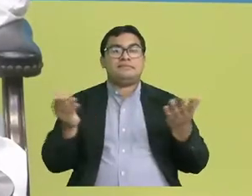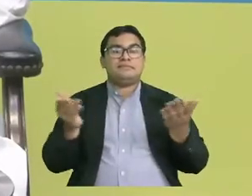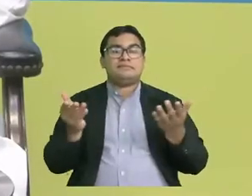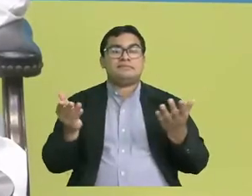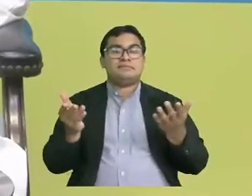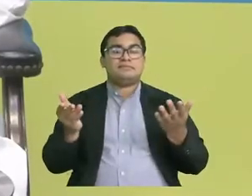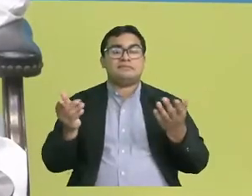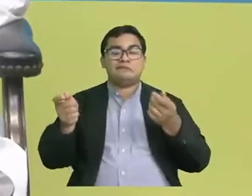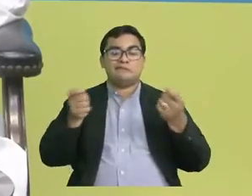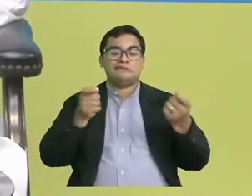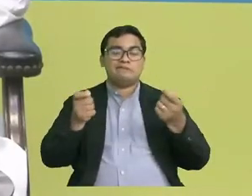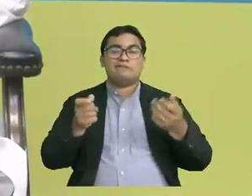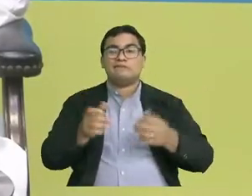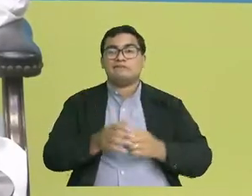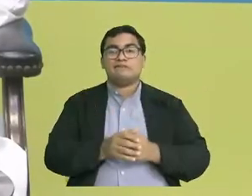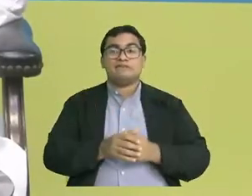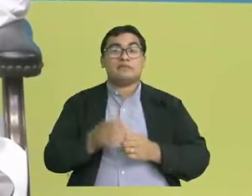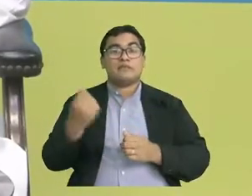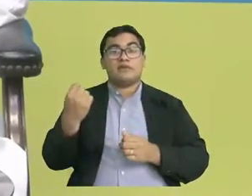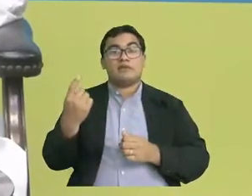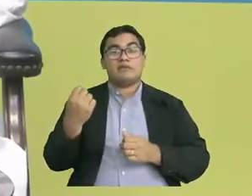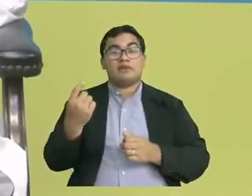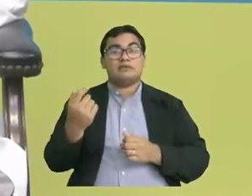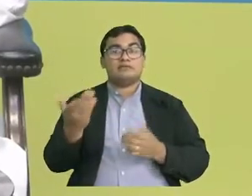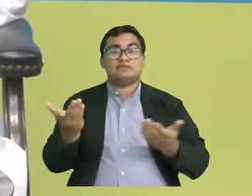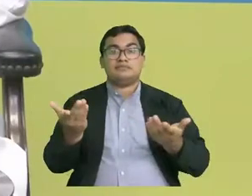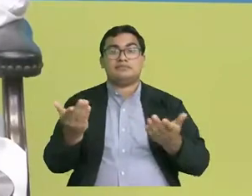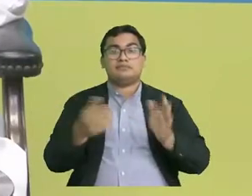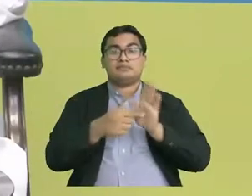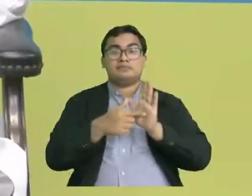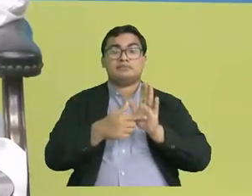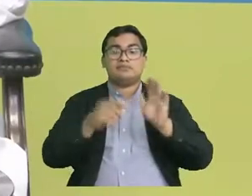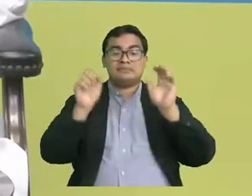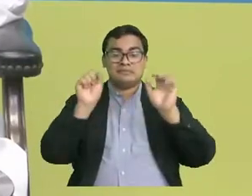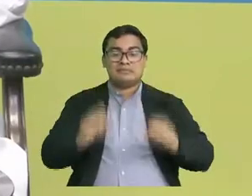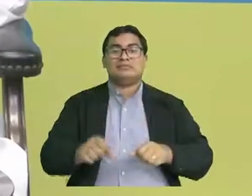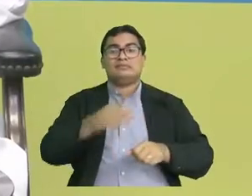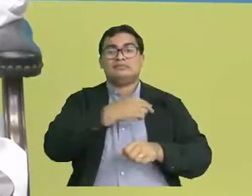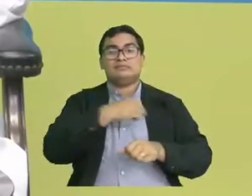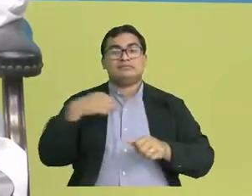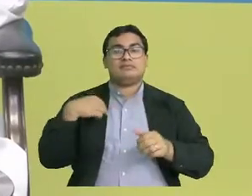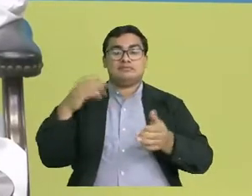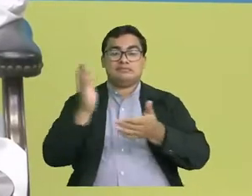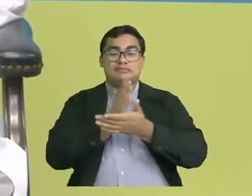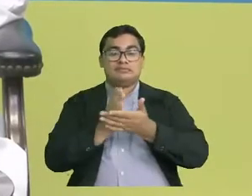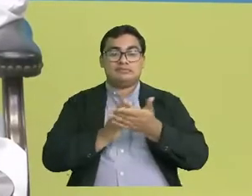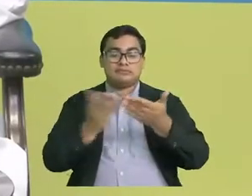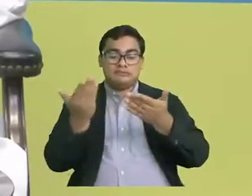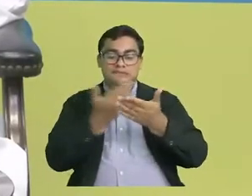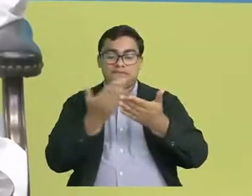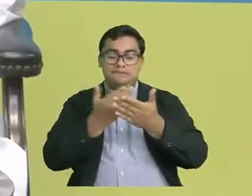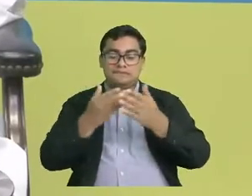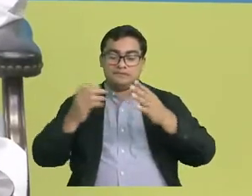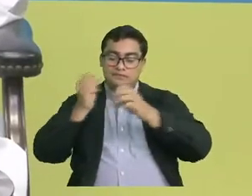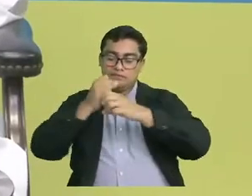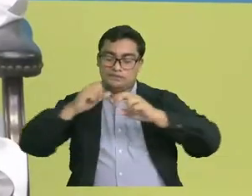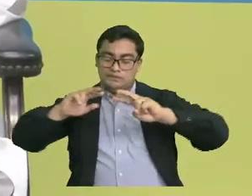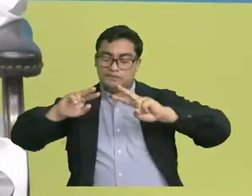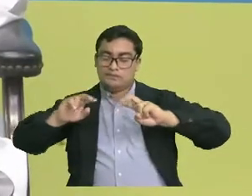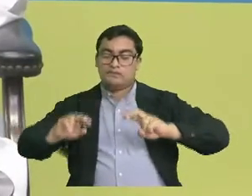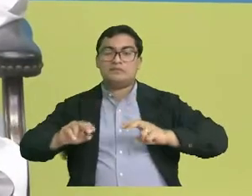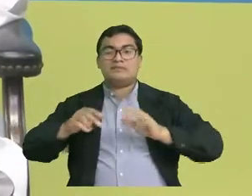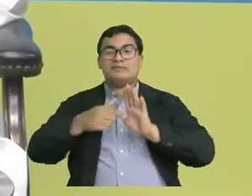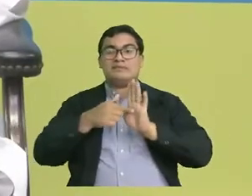el manejo. ¿Todavía nos falta? Sí, nos faltaría poder hacer algunos estudios que le llamamos moleculares en algunos casos.